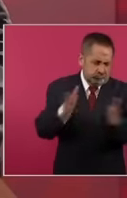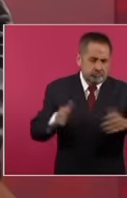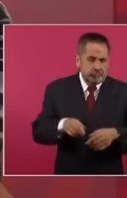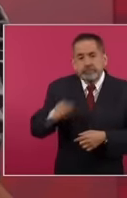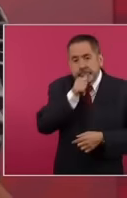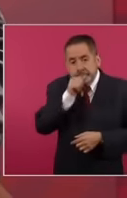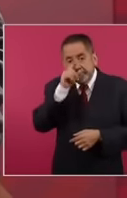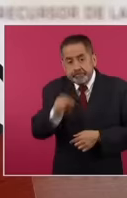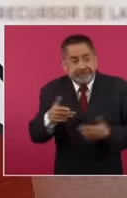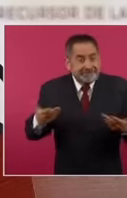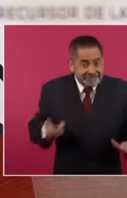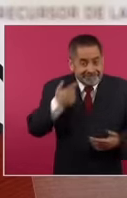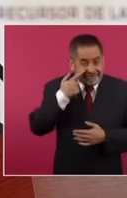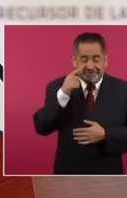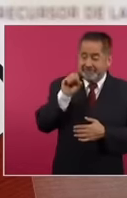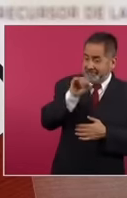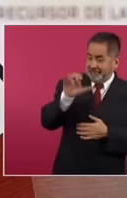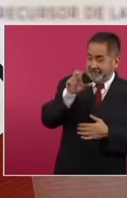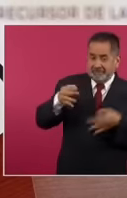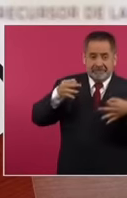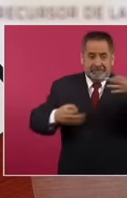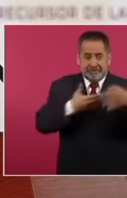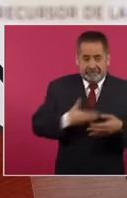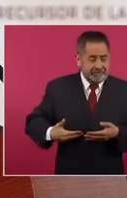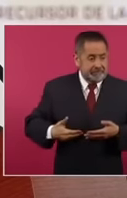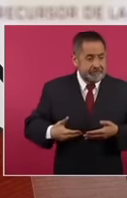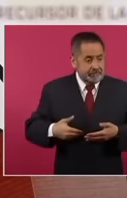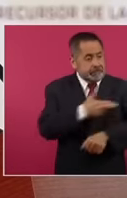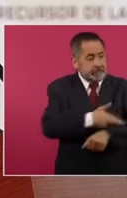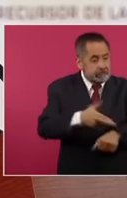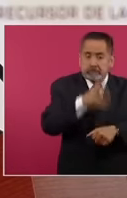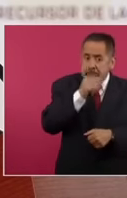estamos hablando del presidente de la cruz a mí me pasa